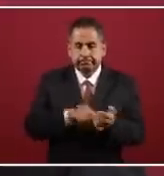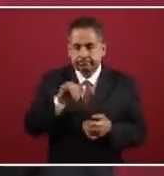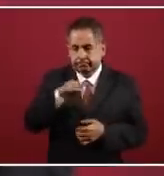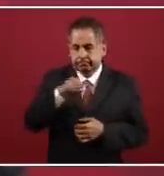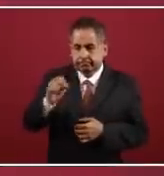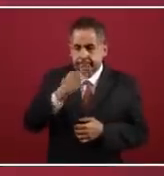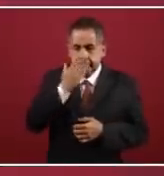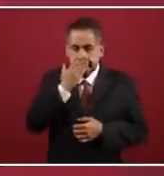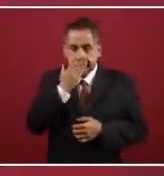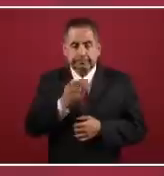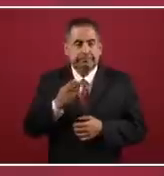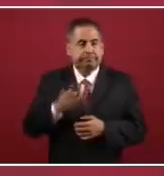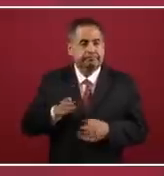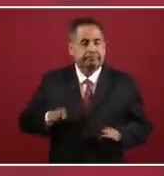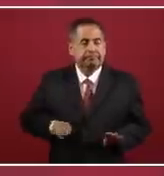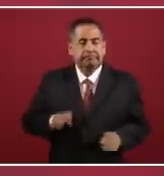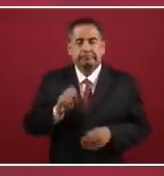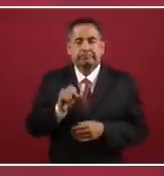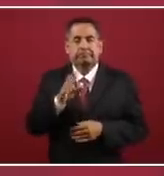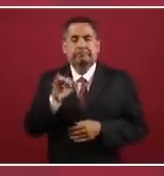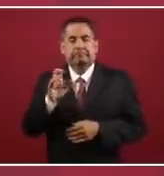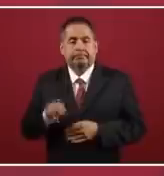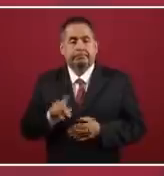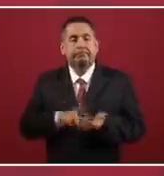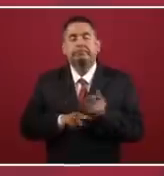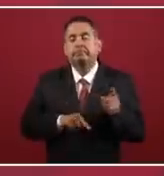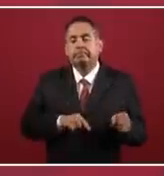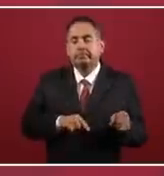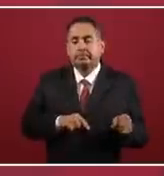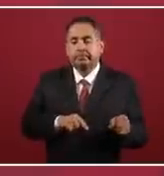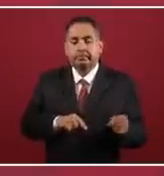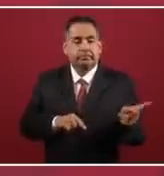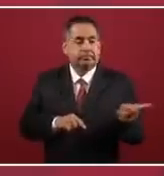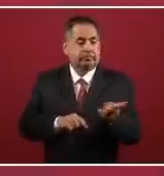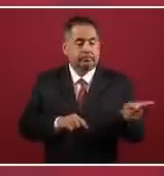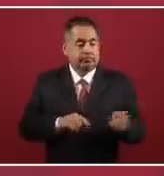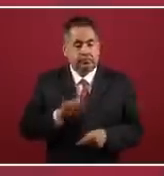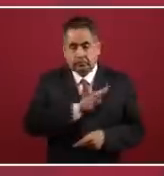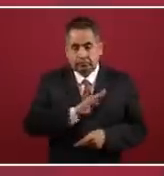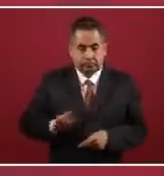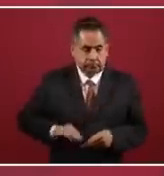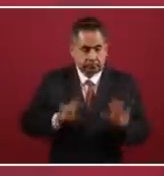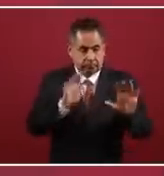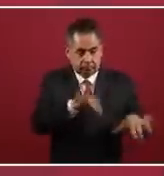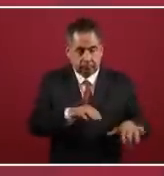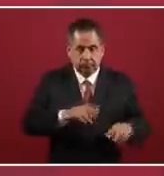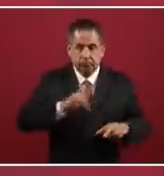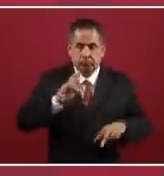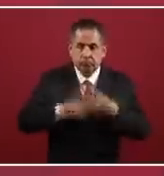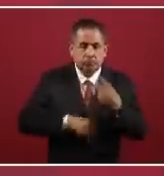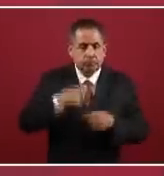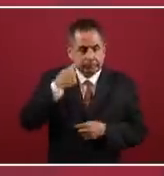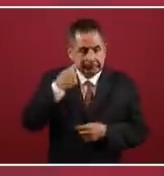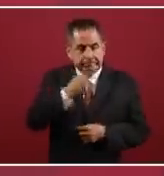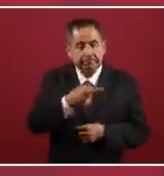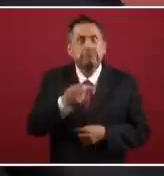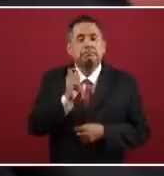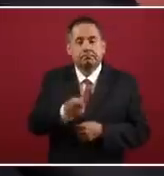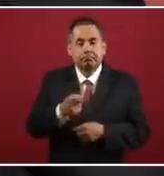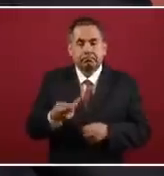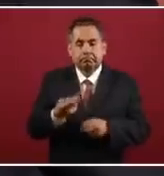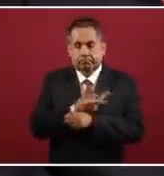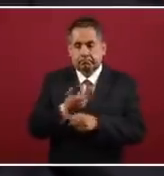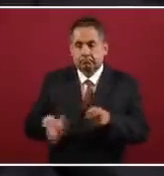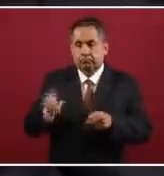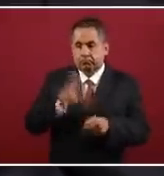IMSS Bienestar en estos dos municipios, y voy a ver lo del hospital nuevo